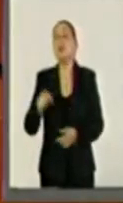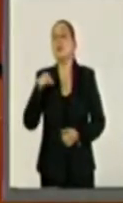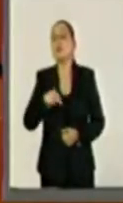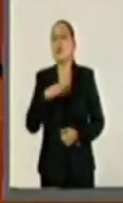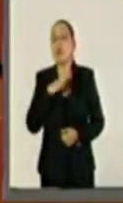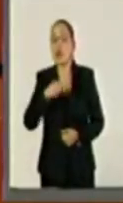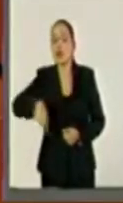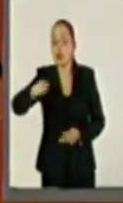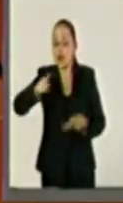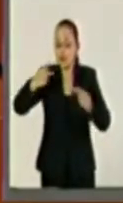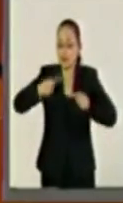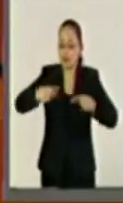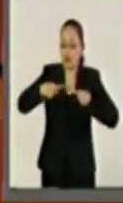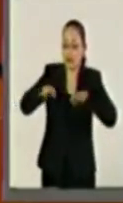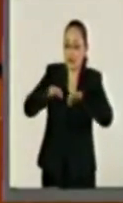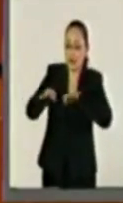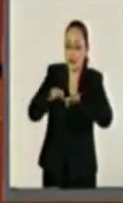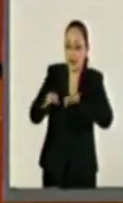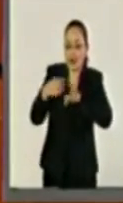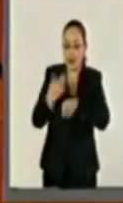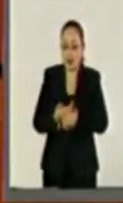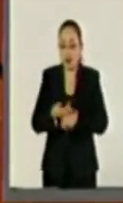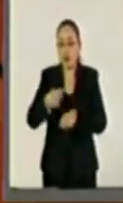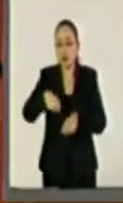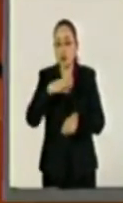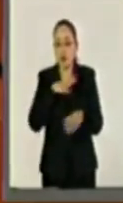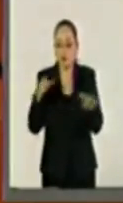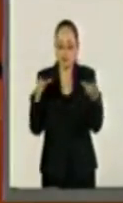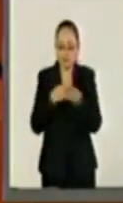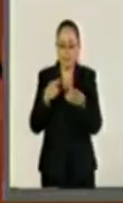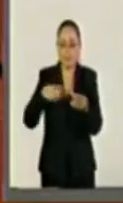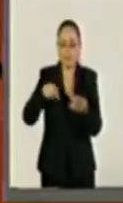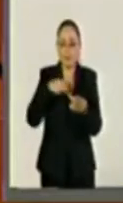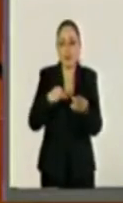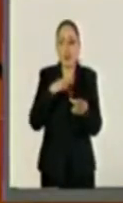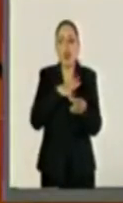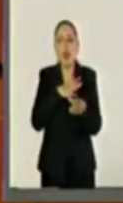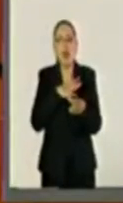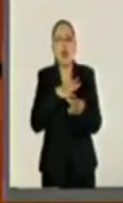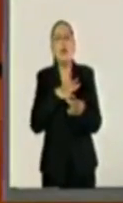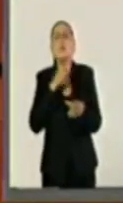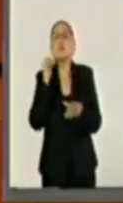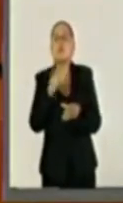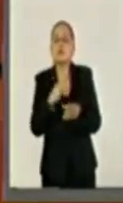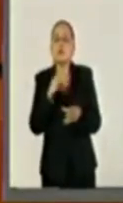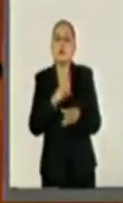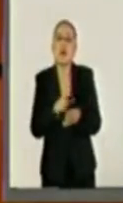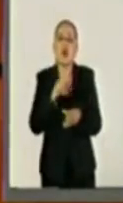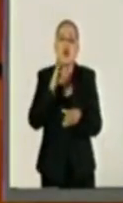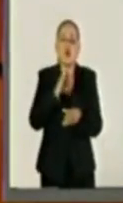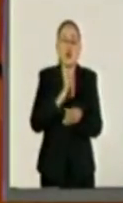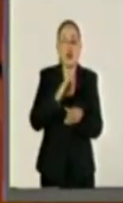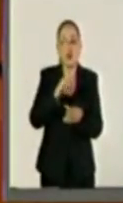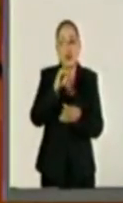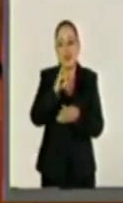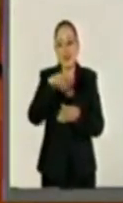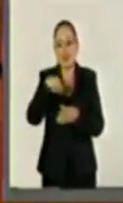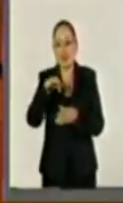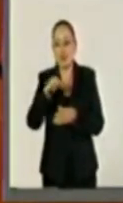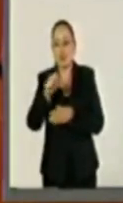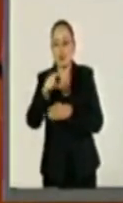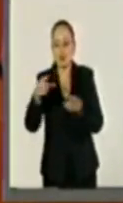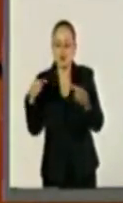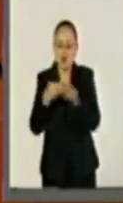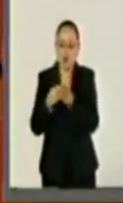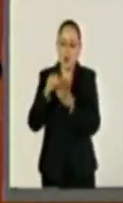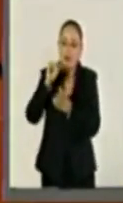de los trabajadores, el mecanismo público lo constituye el Fondo Nacional para la Vivienda,